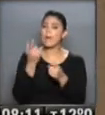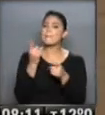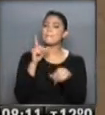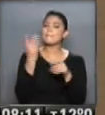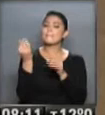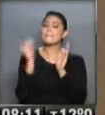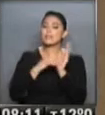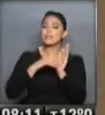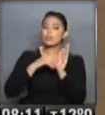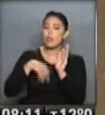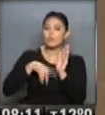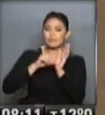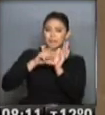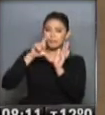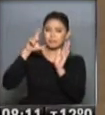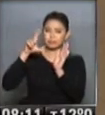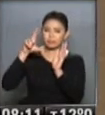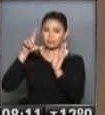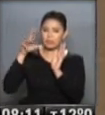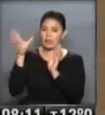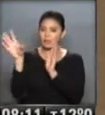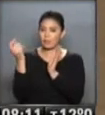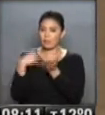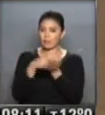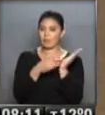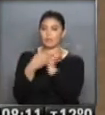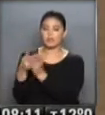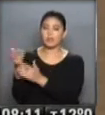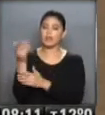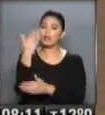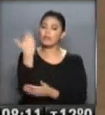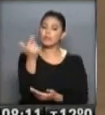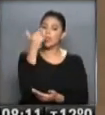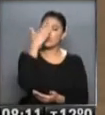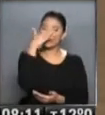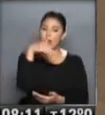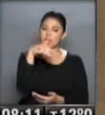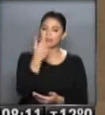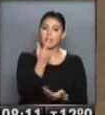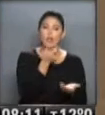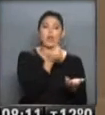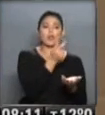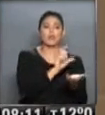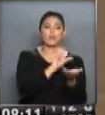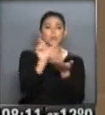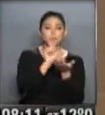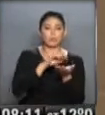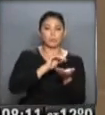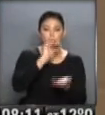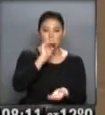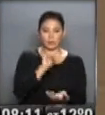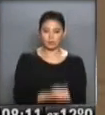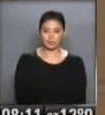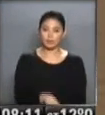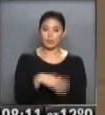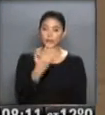mayor al valor real que tenían, con lo cual aumentaban o inflaban el costo de las importaciones. Con esto, lo que hace